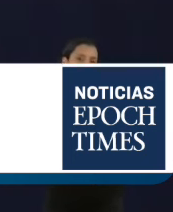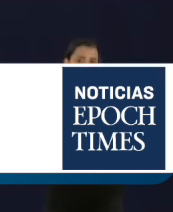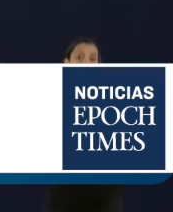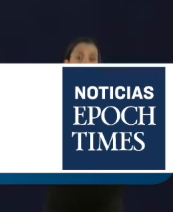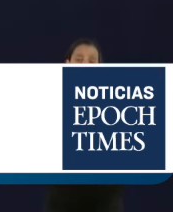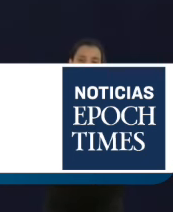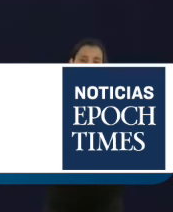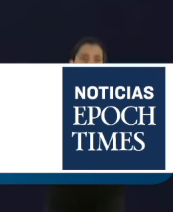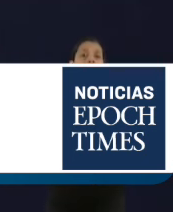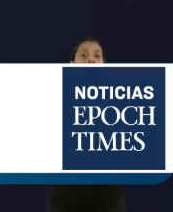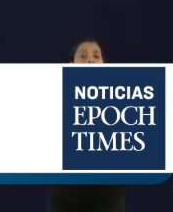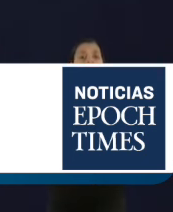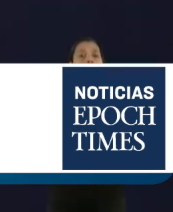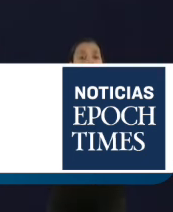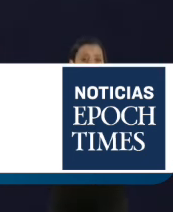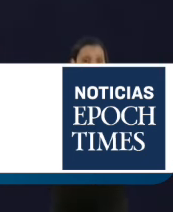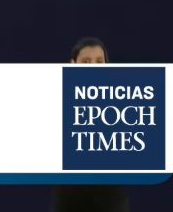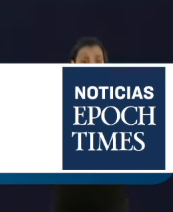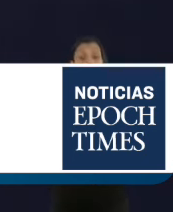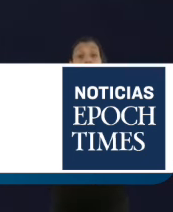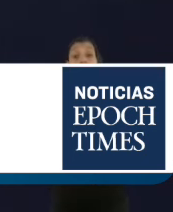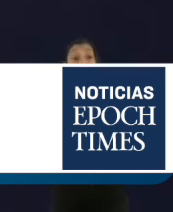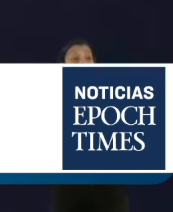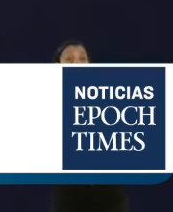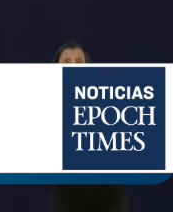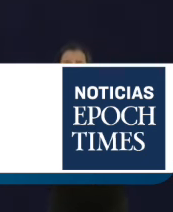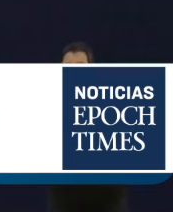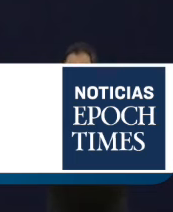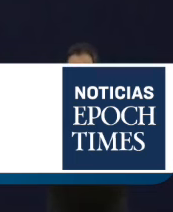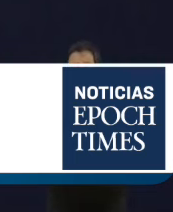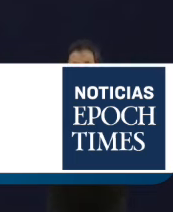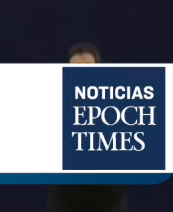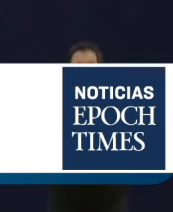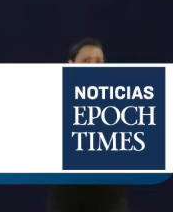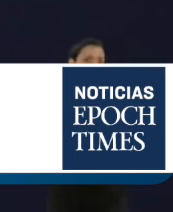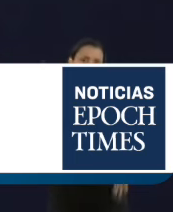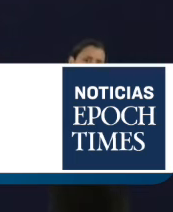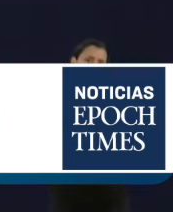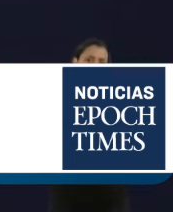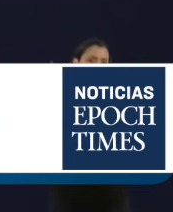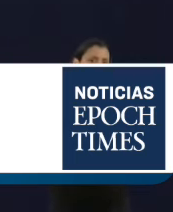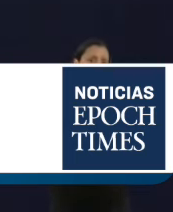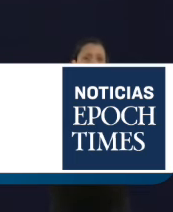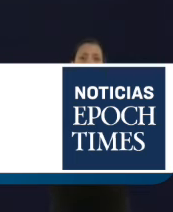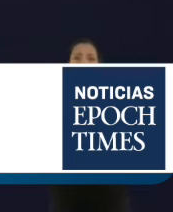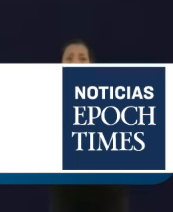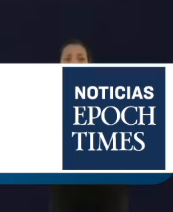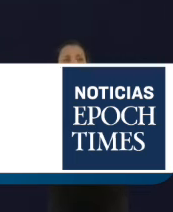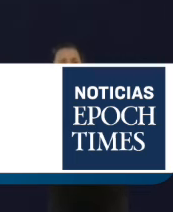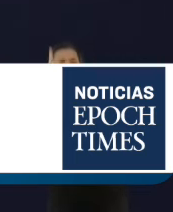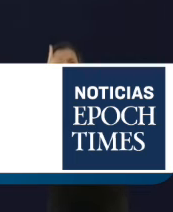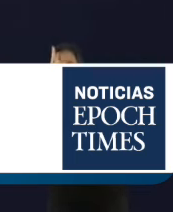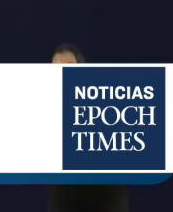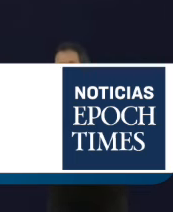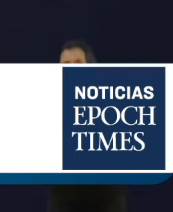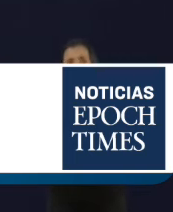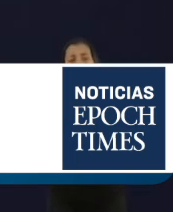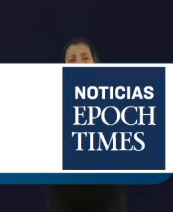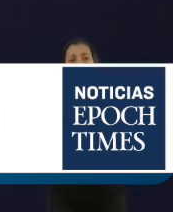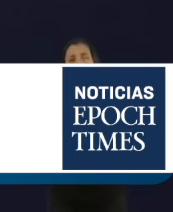en lo que nosotros consideramos que ocurrió ayer un gran acto de sedición El no respetar a la autoridad y el no